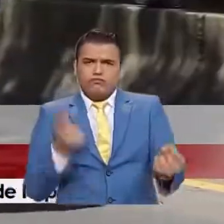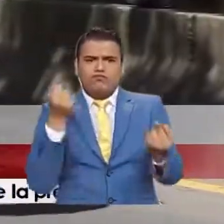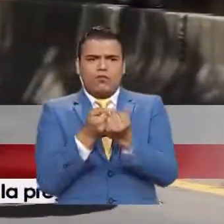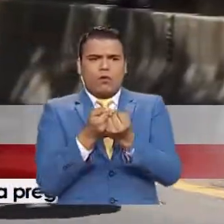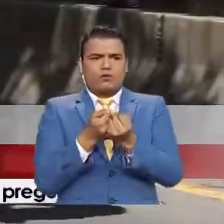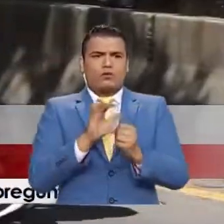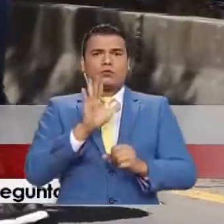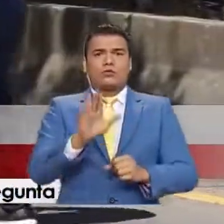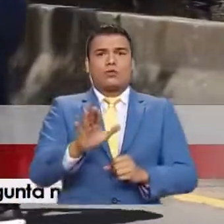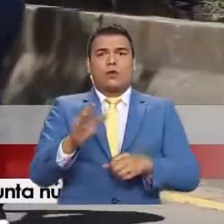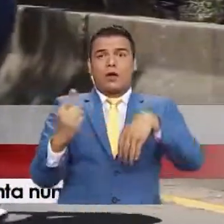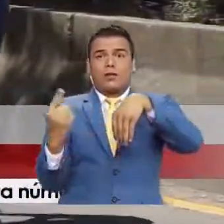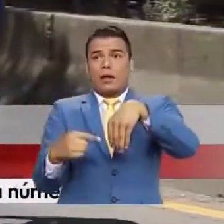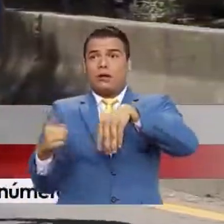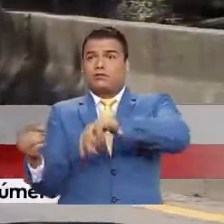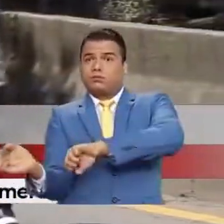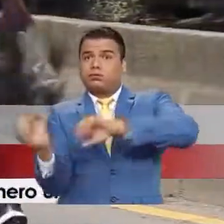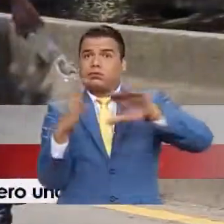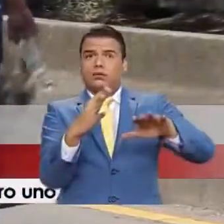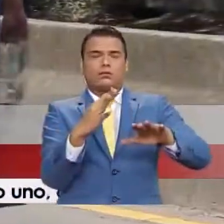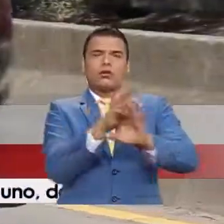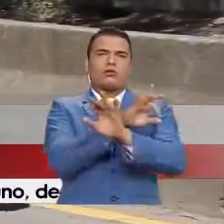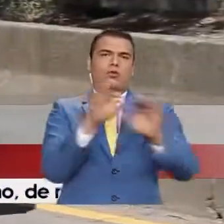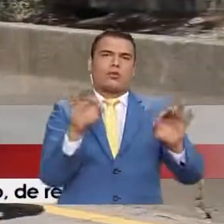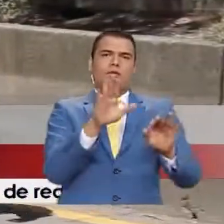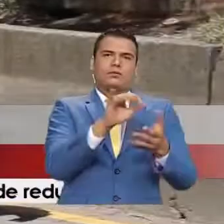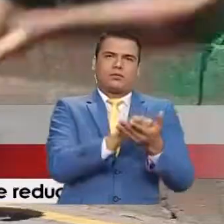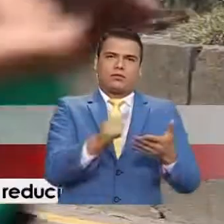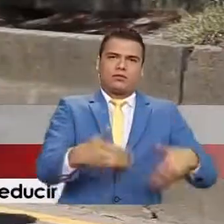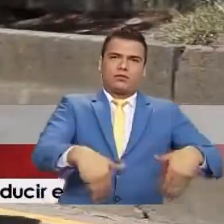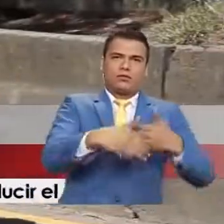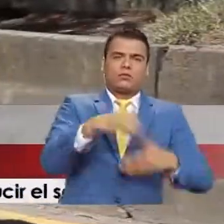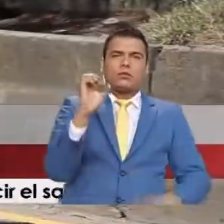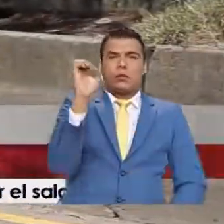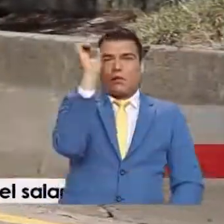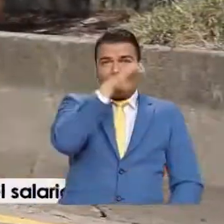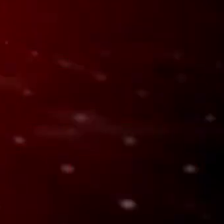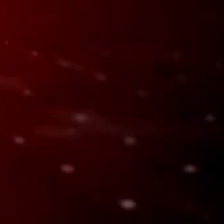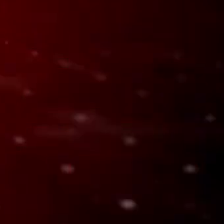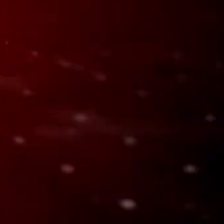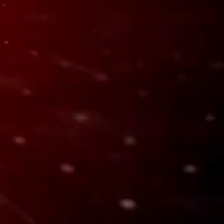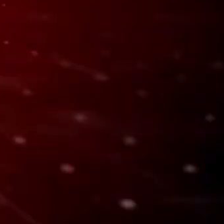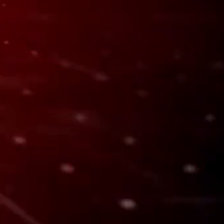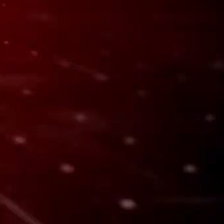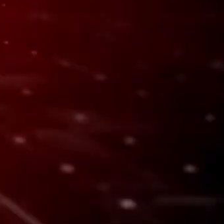logró que no se trasladara el peaje en la vía entre los municipios de Obando y La Victoria.